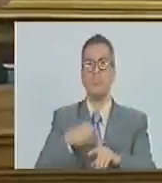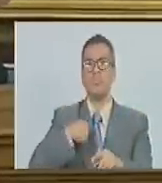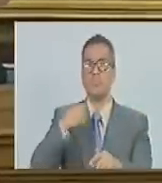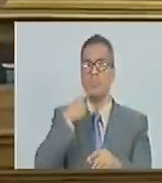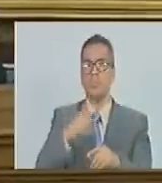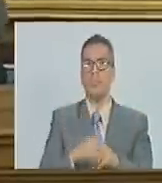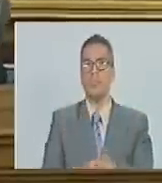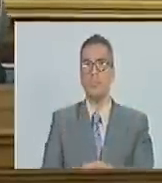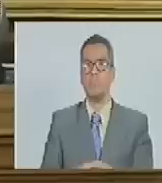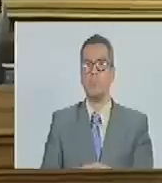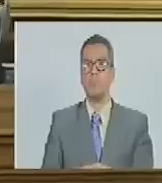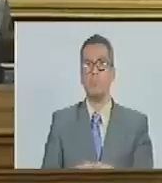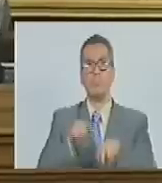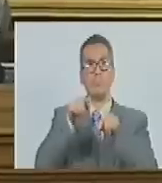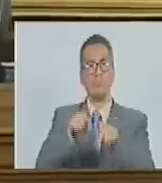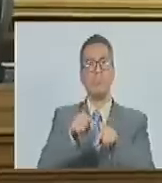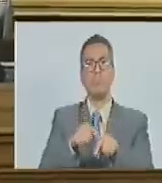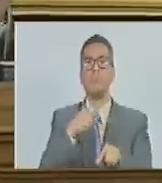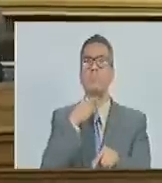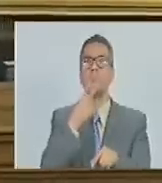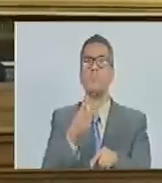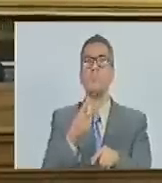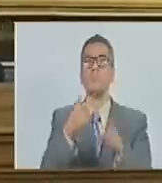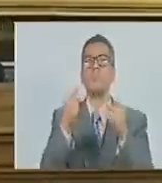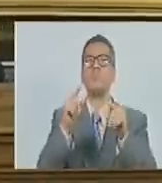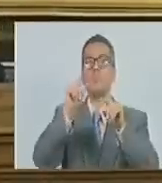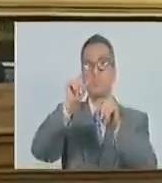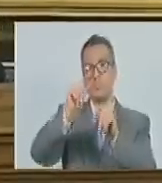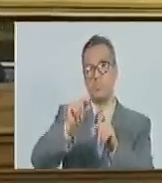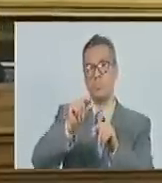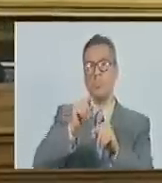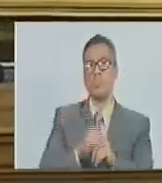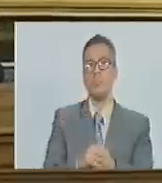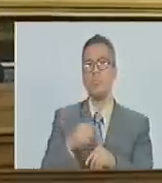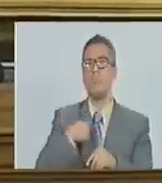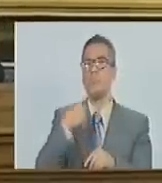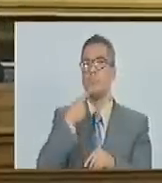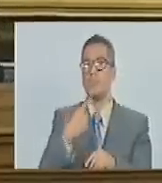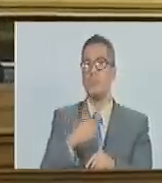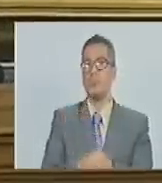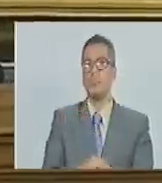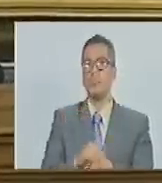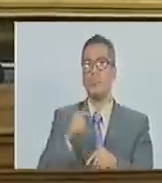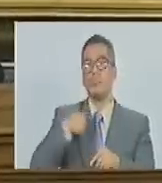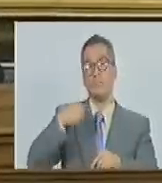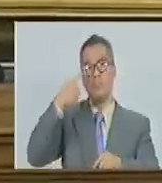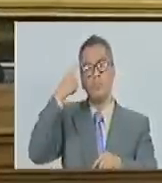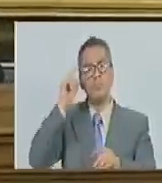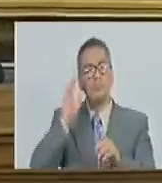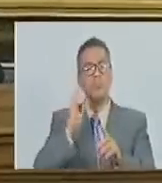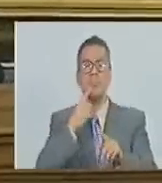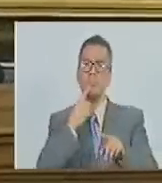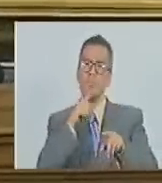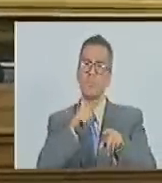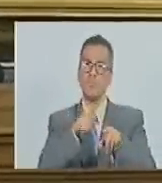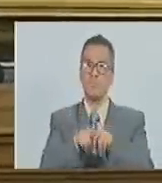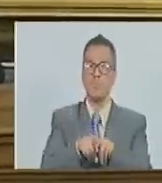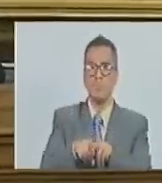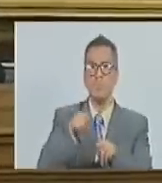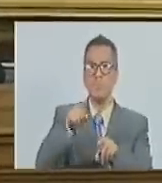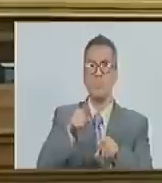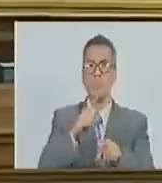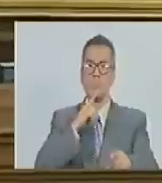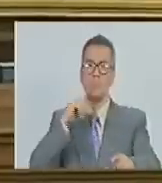dicen ahora en voz muy baja, lo dicen casi que susurrando y lo dicen de